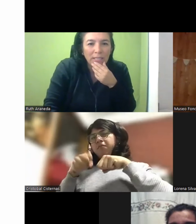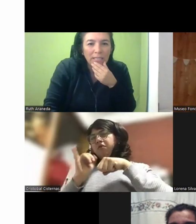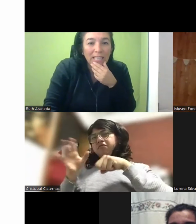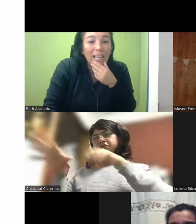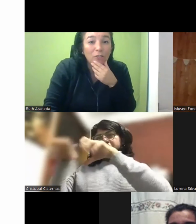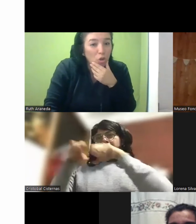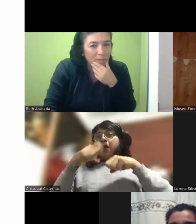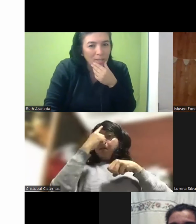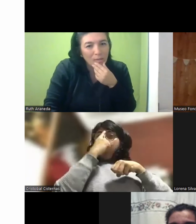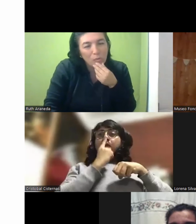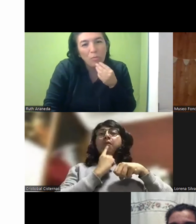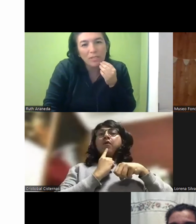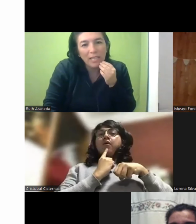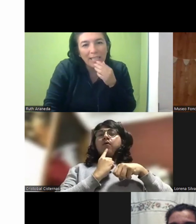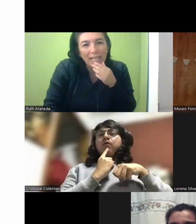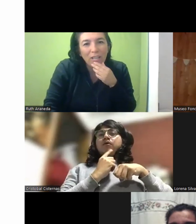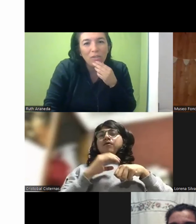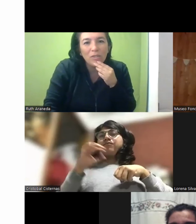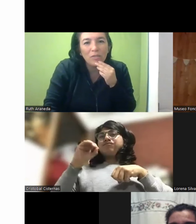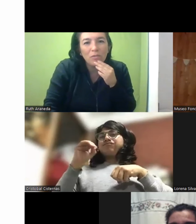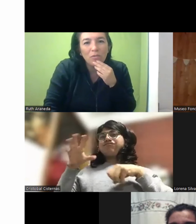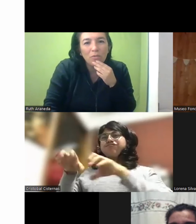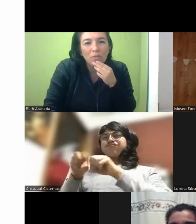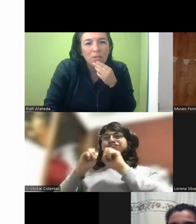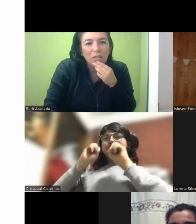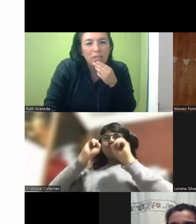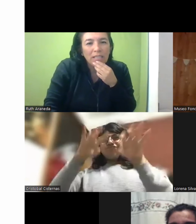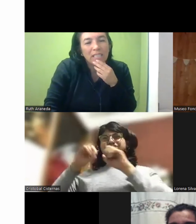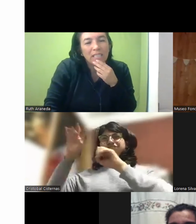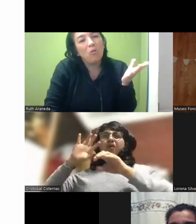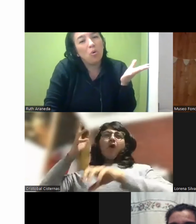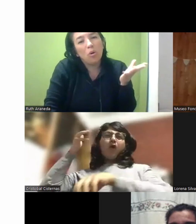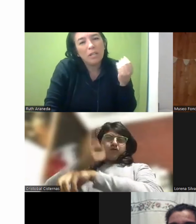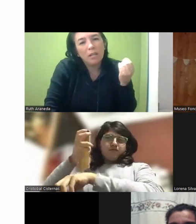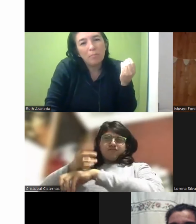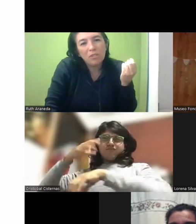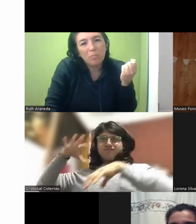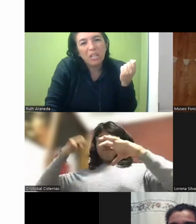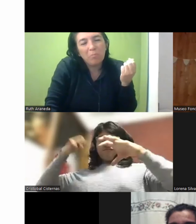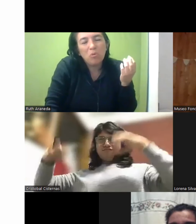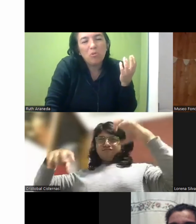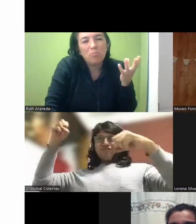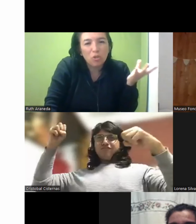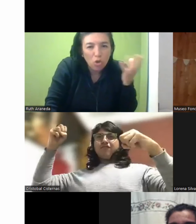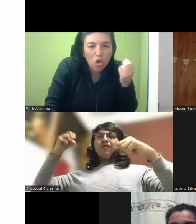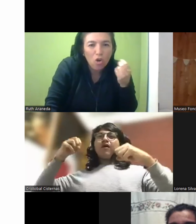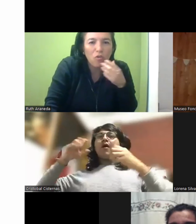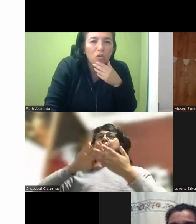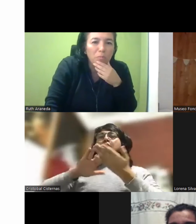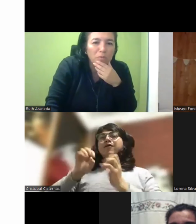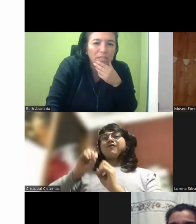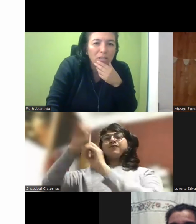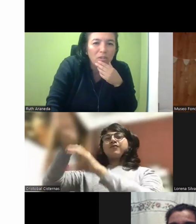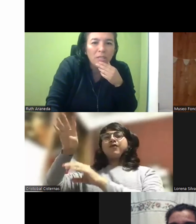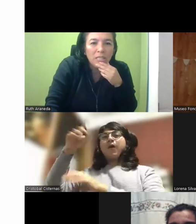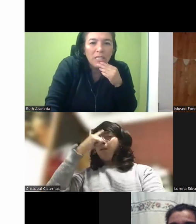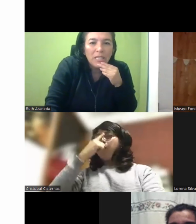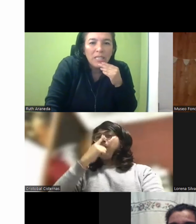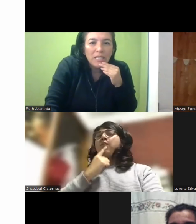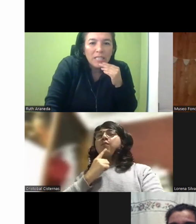persona y las toma, como un saqueo, o quizá, o otra persona, por ejemplo, por robos o